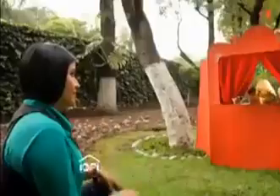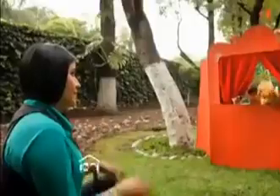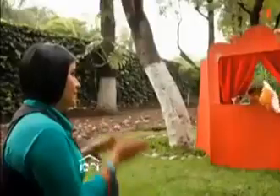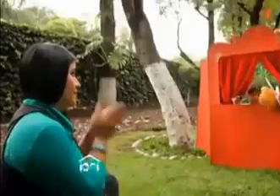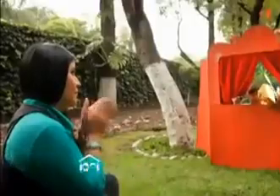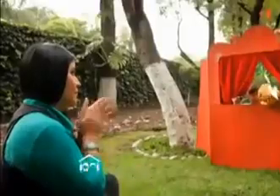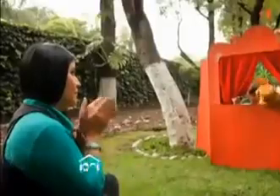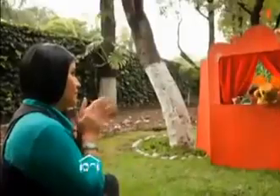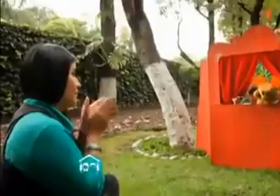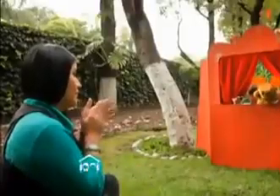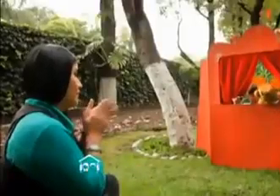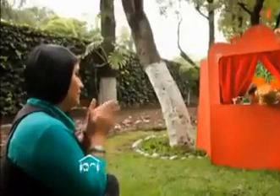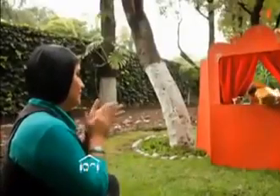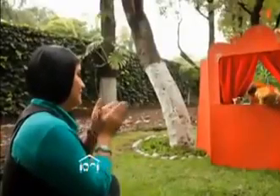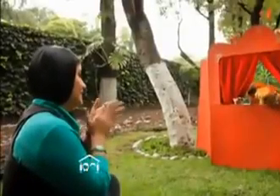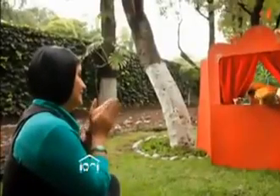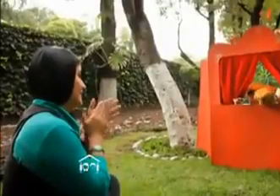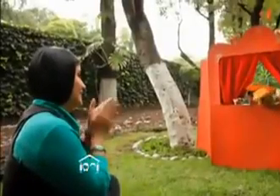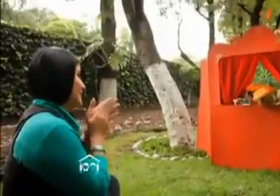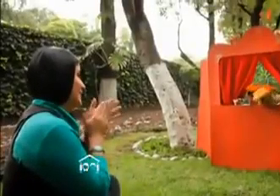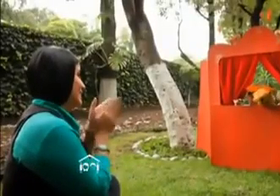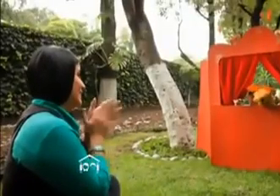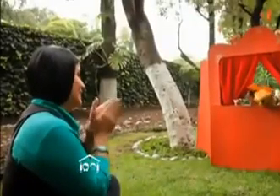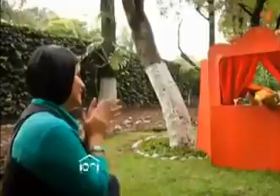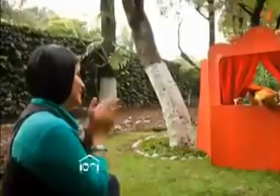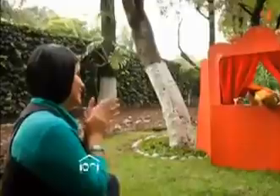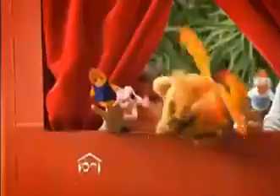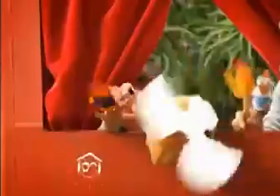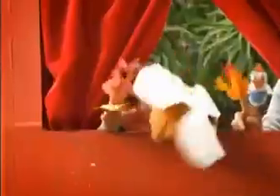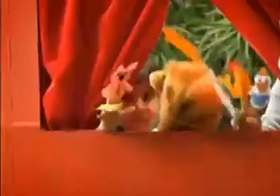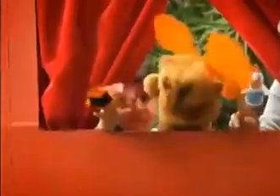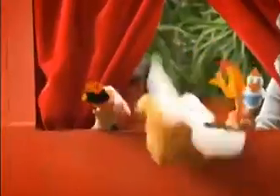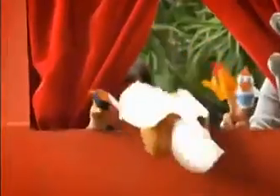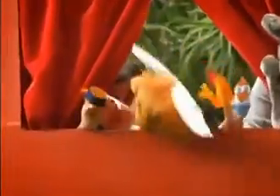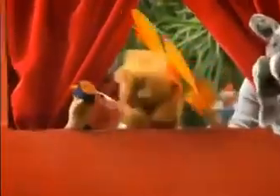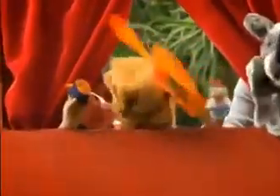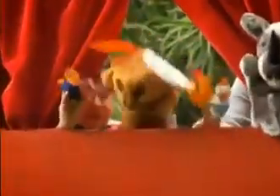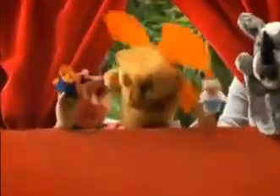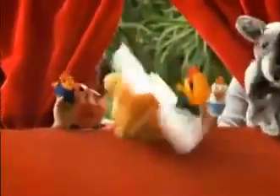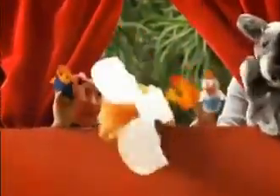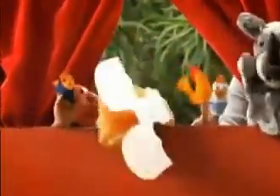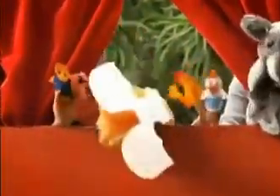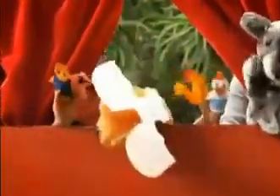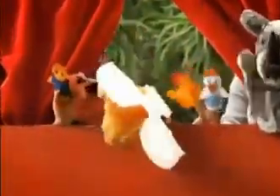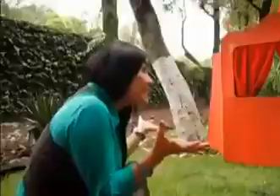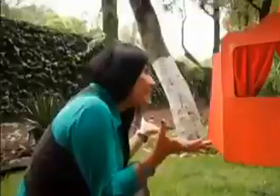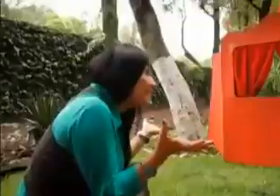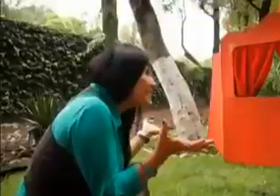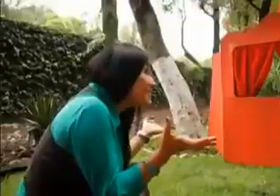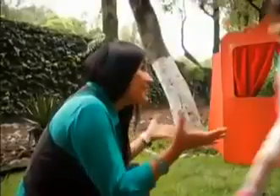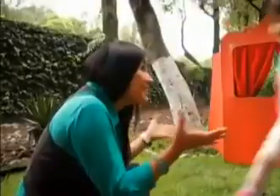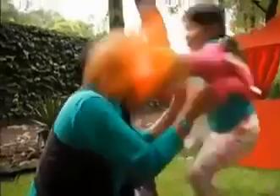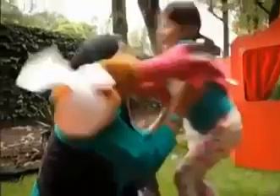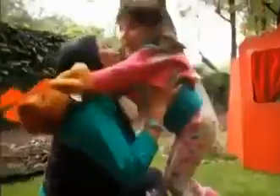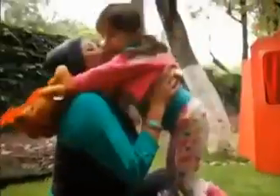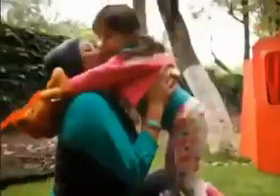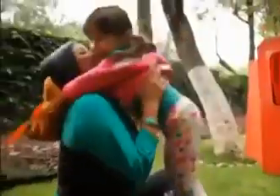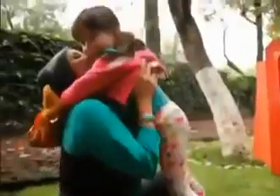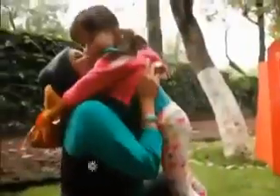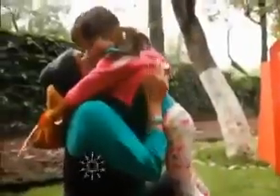le crecieron de muchas alas naranjas. Y sus amigos se aburrían.